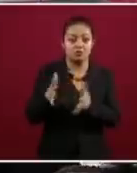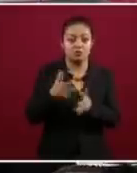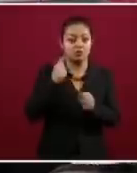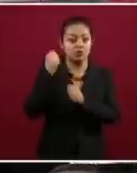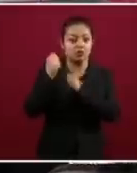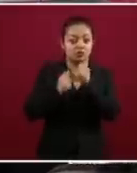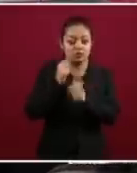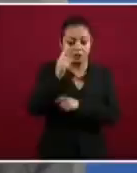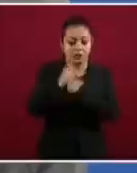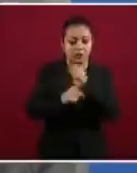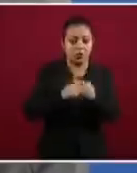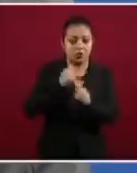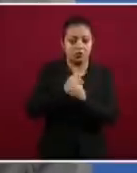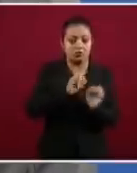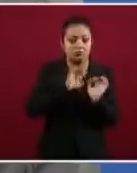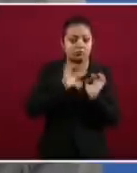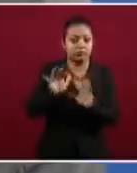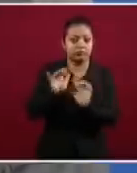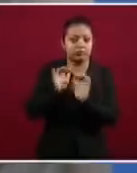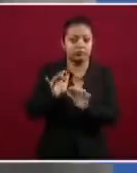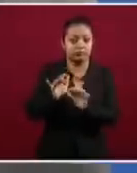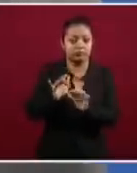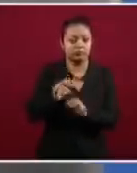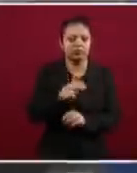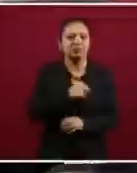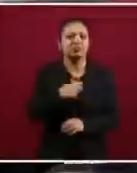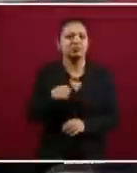de turistas al año. Entonces, ¿qué queremos?